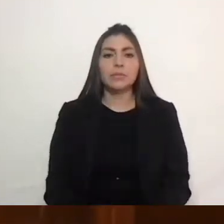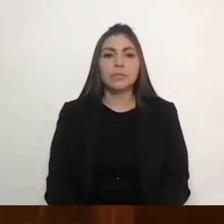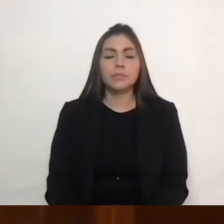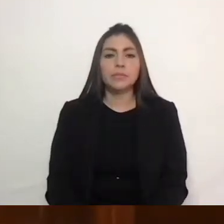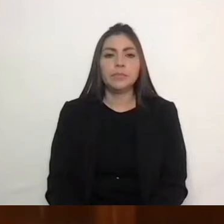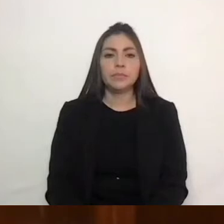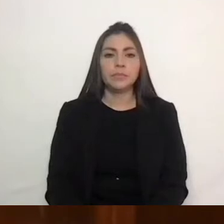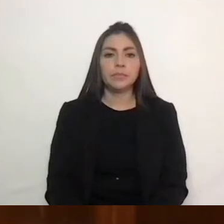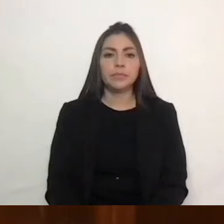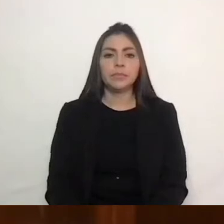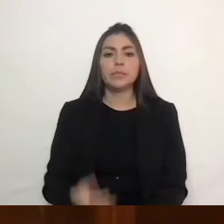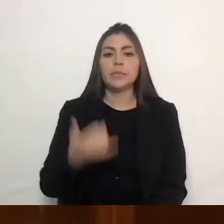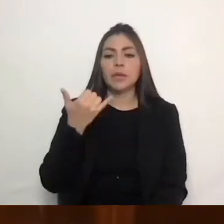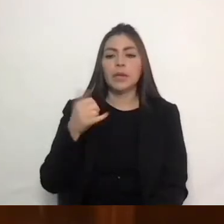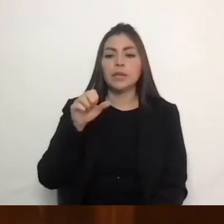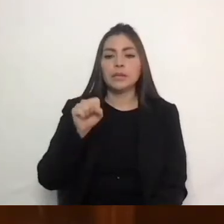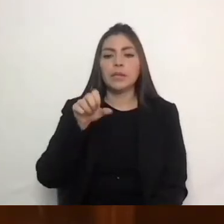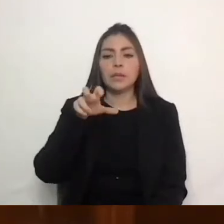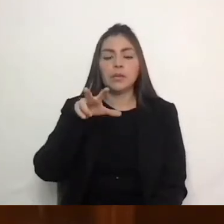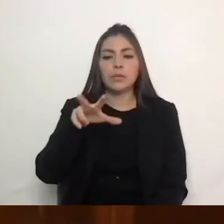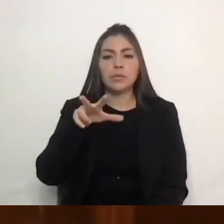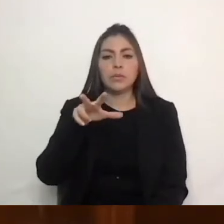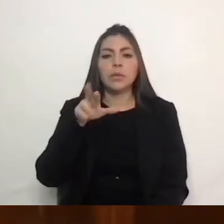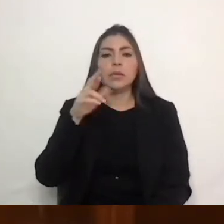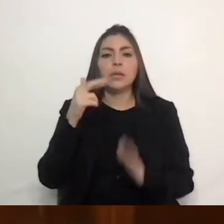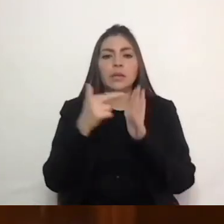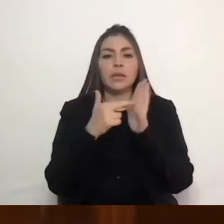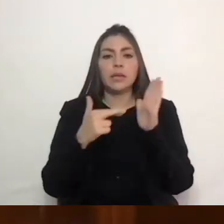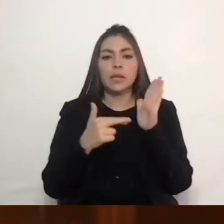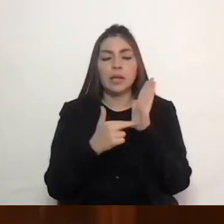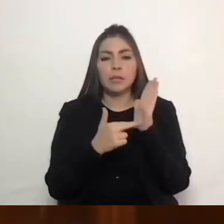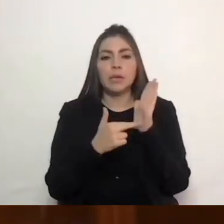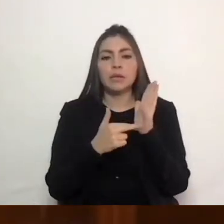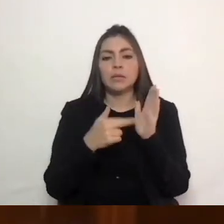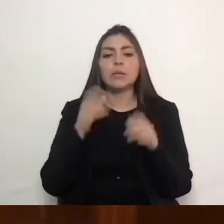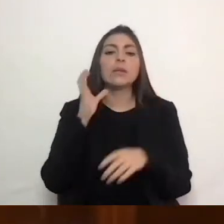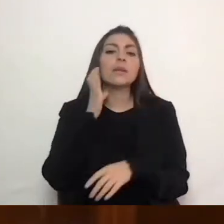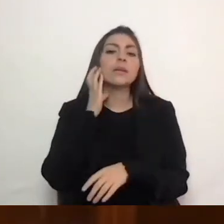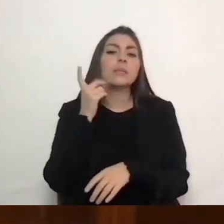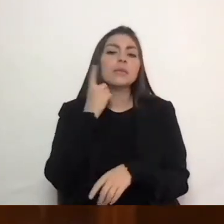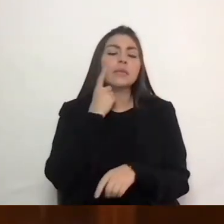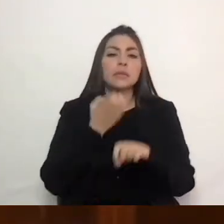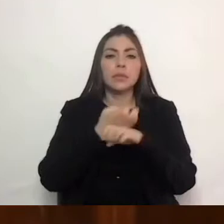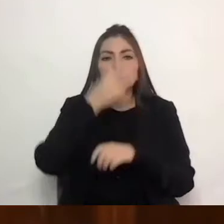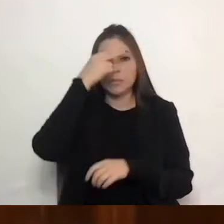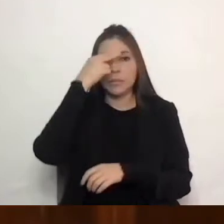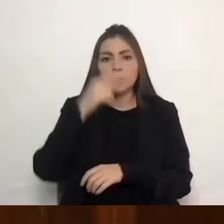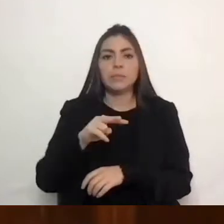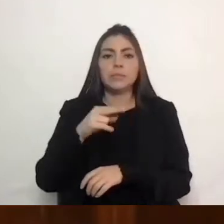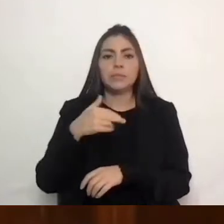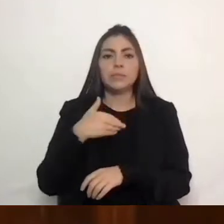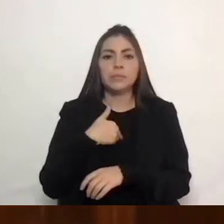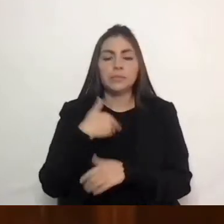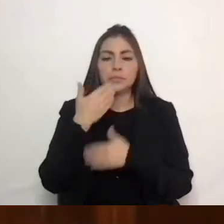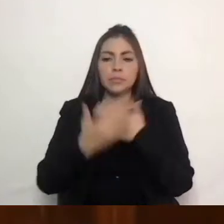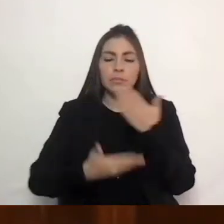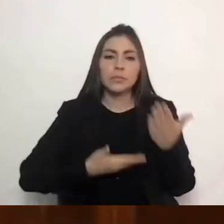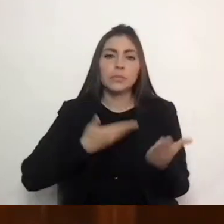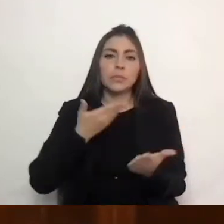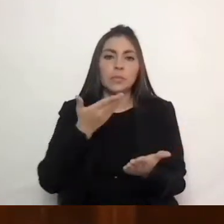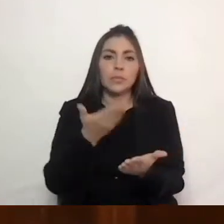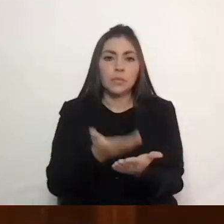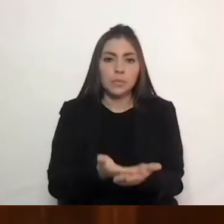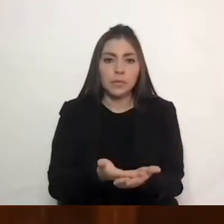y 68 del Reglamento del Poder Legislativo del Estado Libre y Soberano de México, someto a su